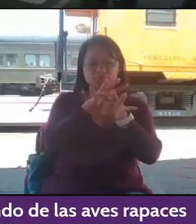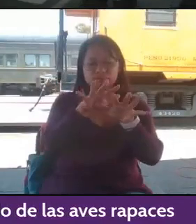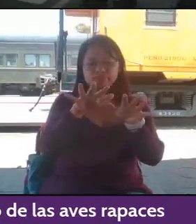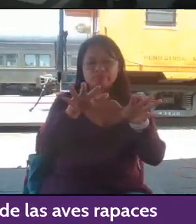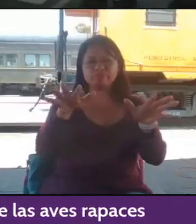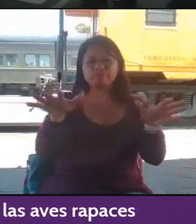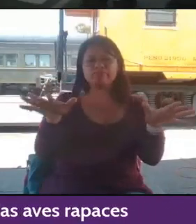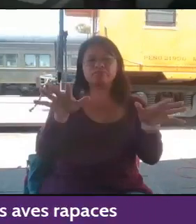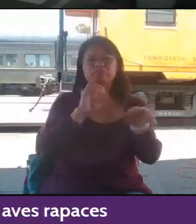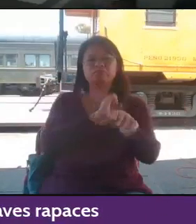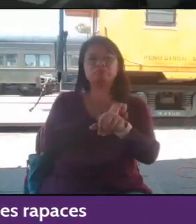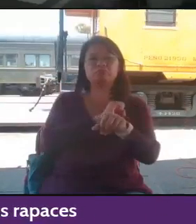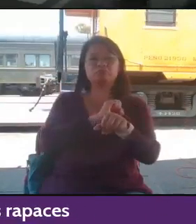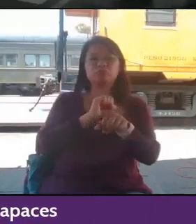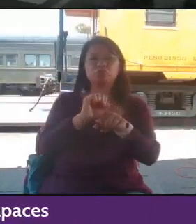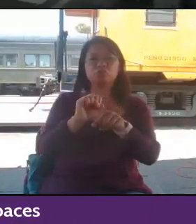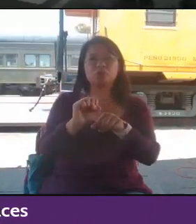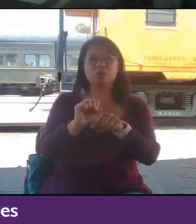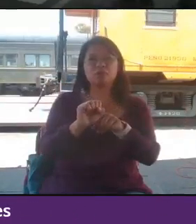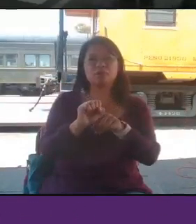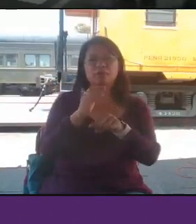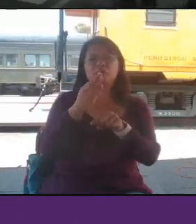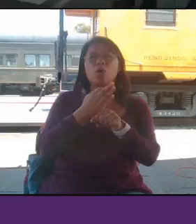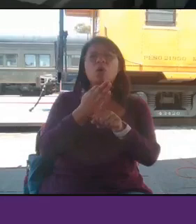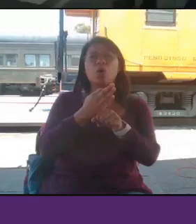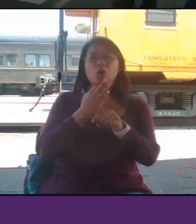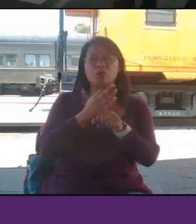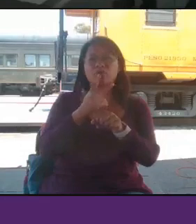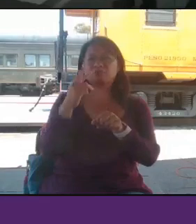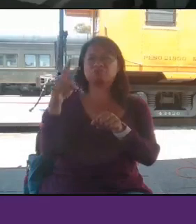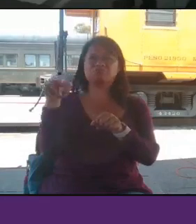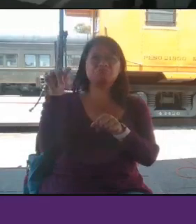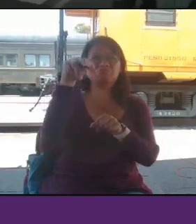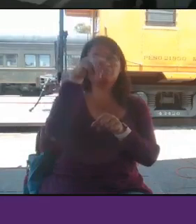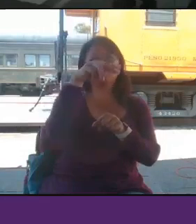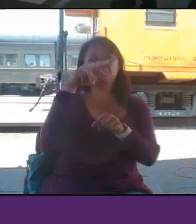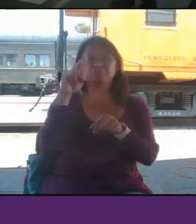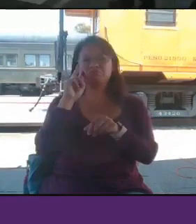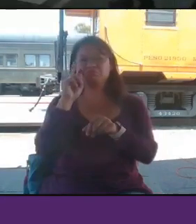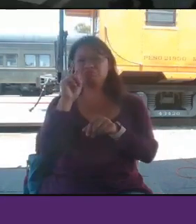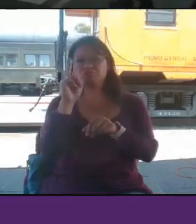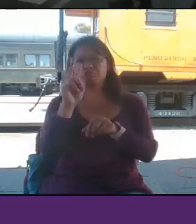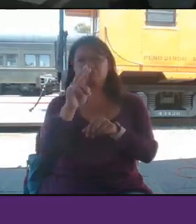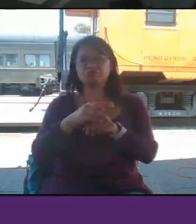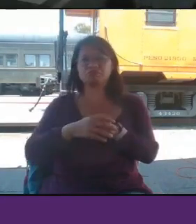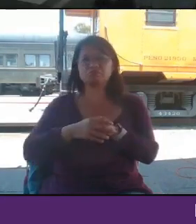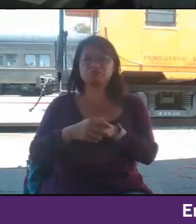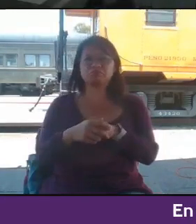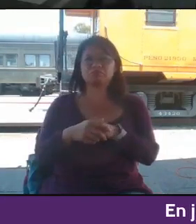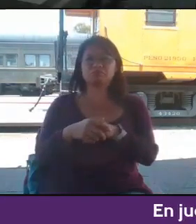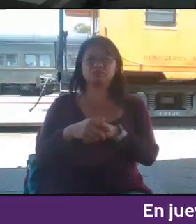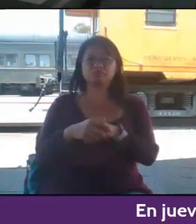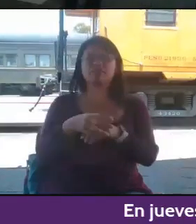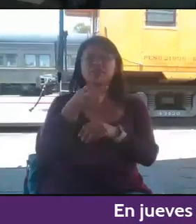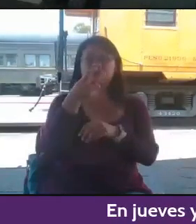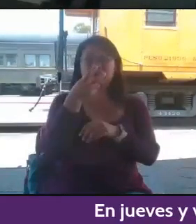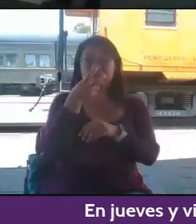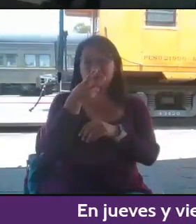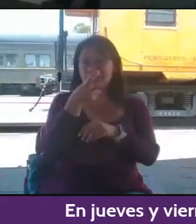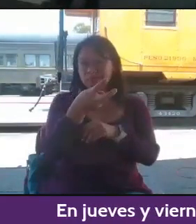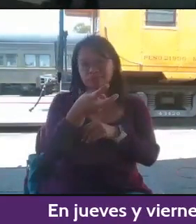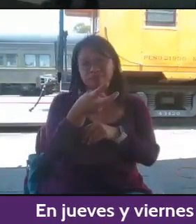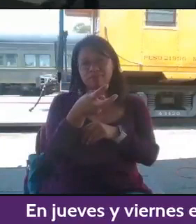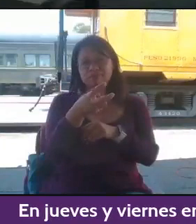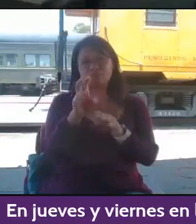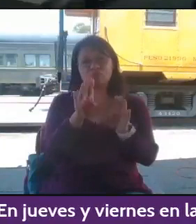Ahorita, si quieres darte una vuelta con calma por todos lados para que todos lo vayan viendo, los interesados. Lo siento, te voy a hacer caminar bien lento, pero bueno. Eso es básicamente la